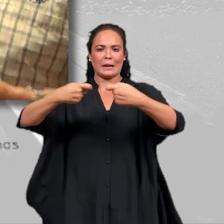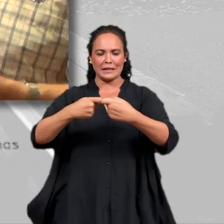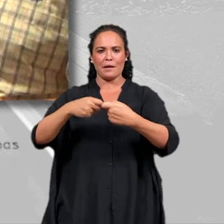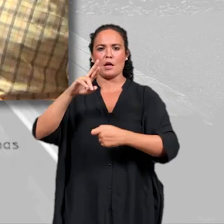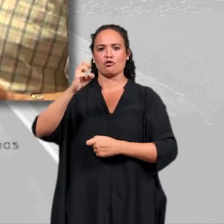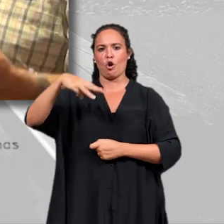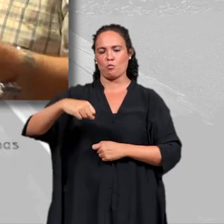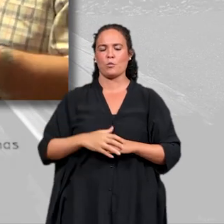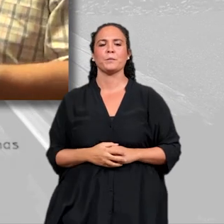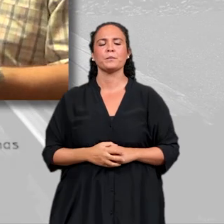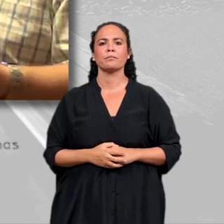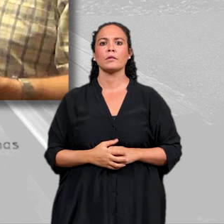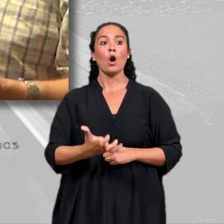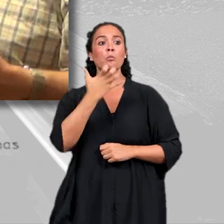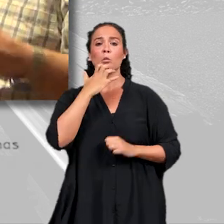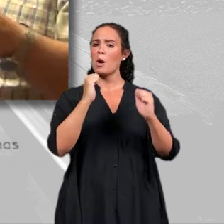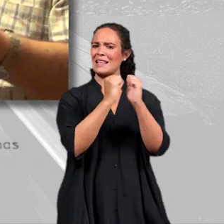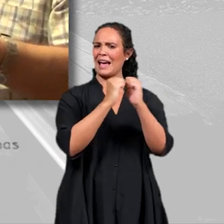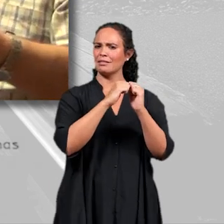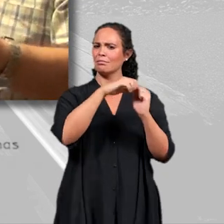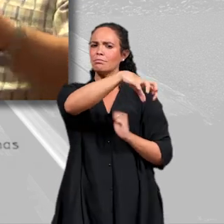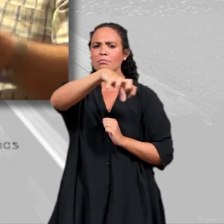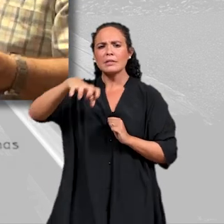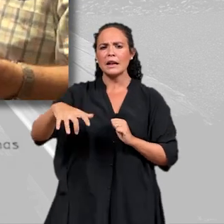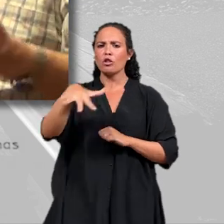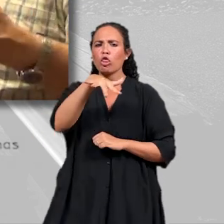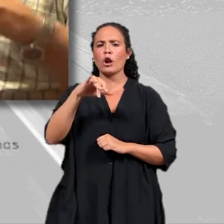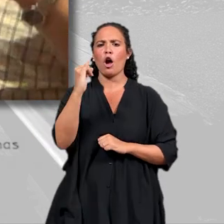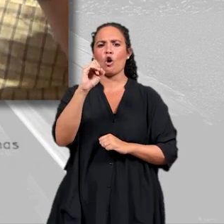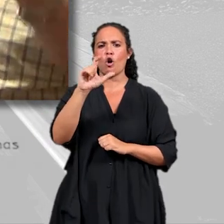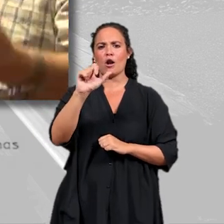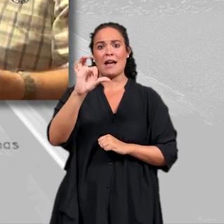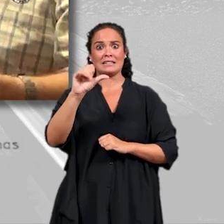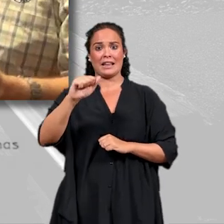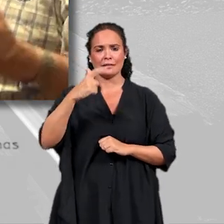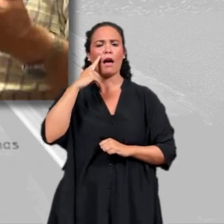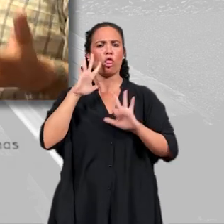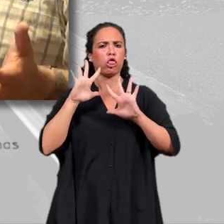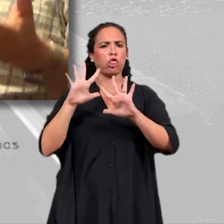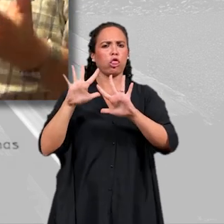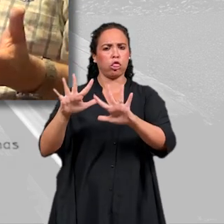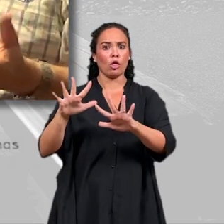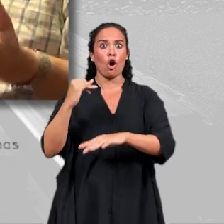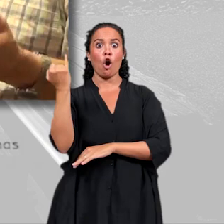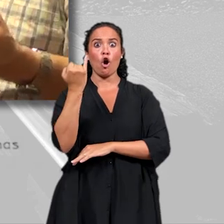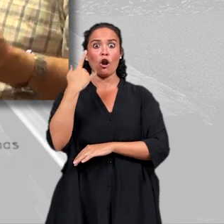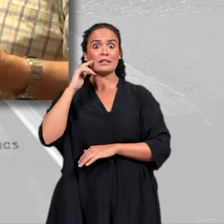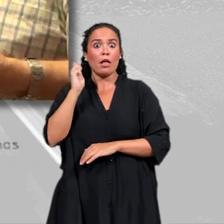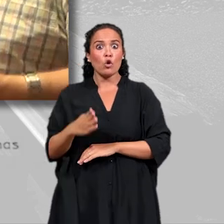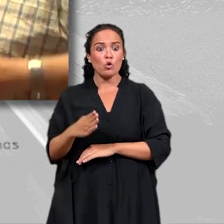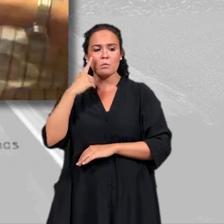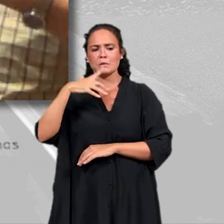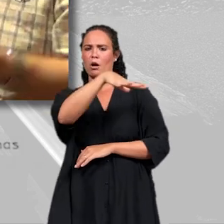explotación de unas canteras, por ejemplo, en la zona de Jolaseta. Y cuando se abandonaron, Jolaseta, el terreno,